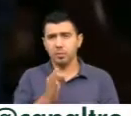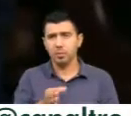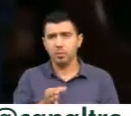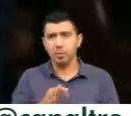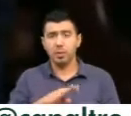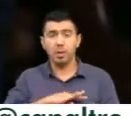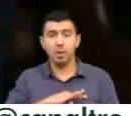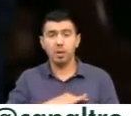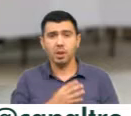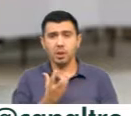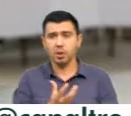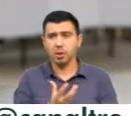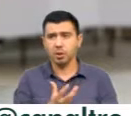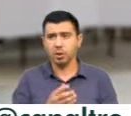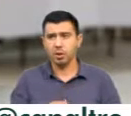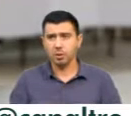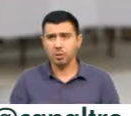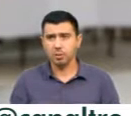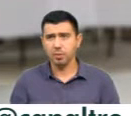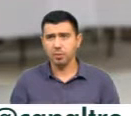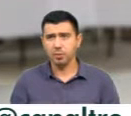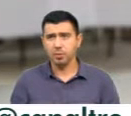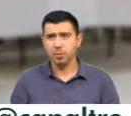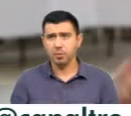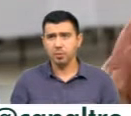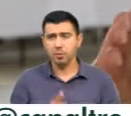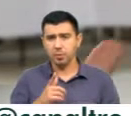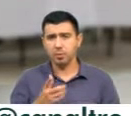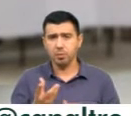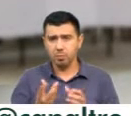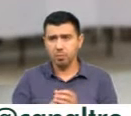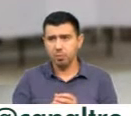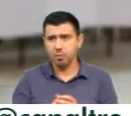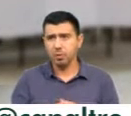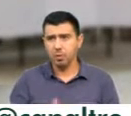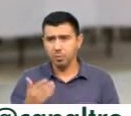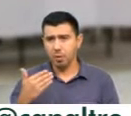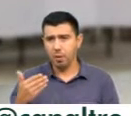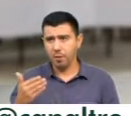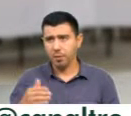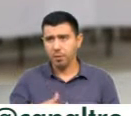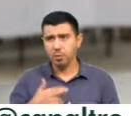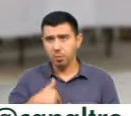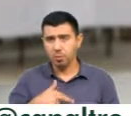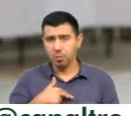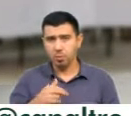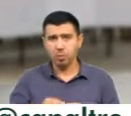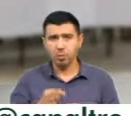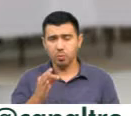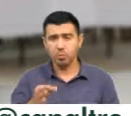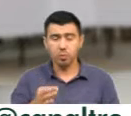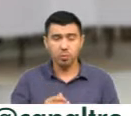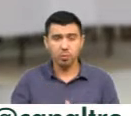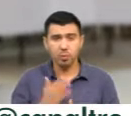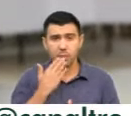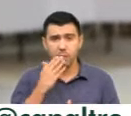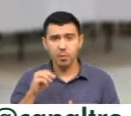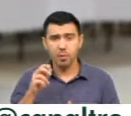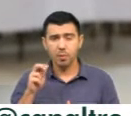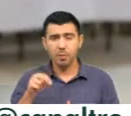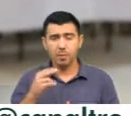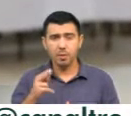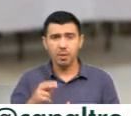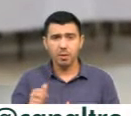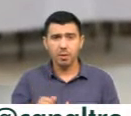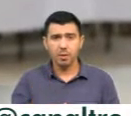Charta organizaron en su honor. Miembro de esta comunidad, vecino de nuestro municipio de Matanza, y ha sido una de las personas